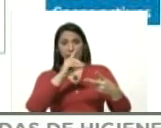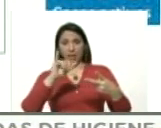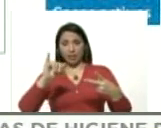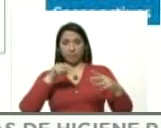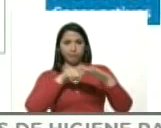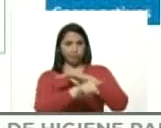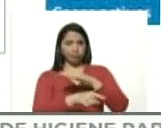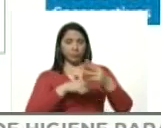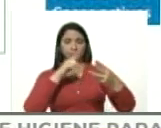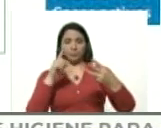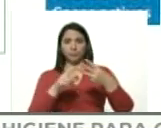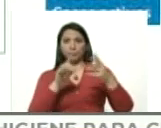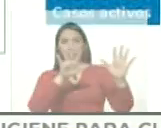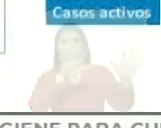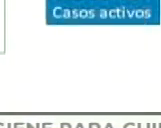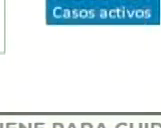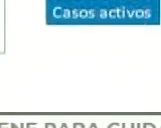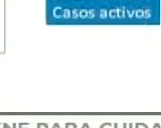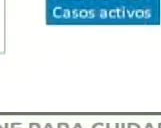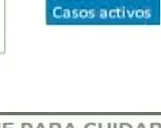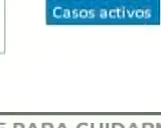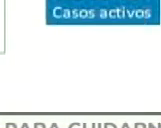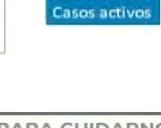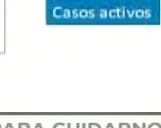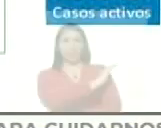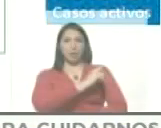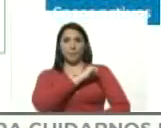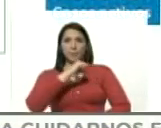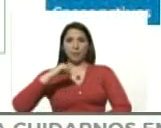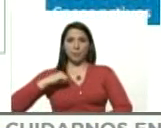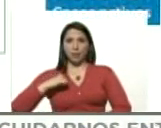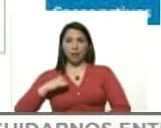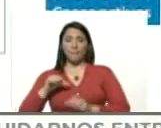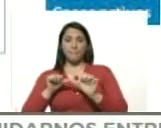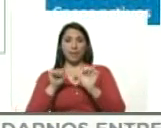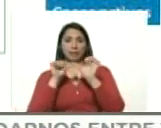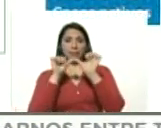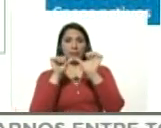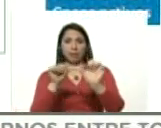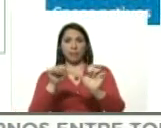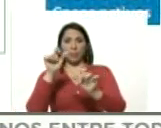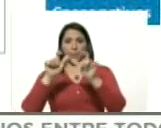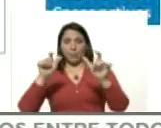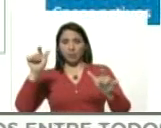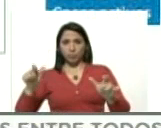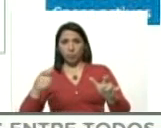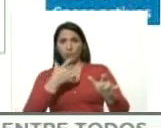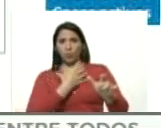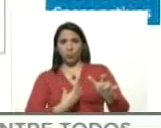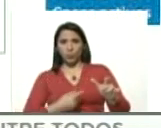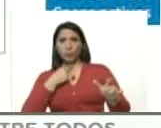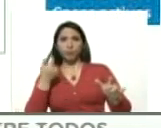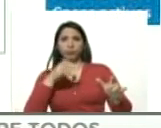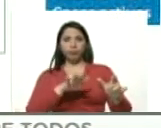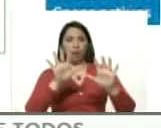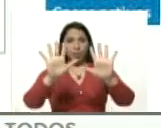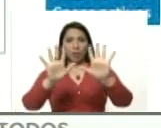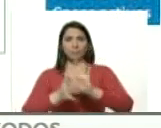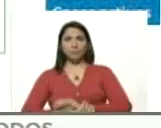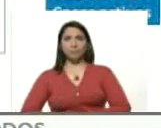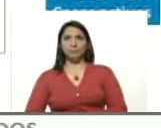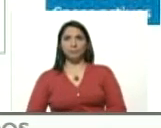integral y 18 están en clínicas privadas. Mantenemos la lamentable cifra de 10